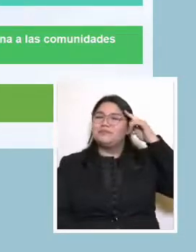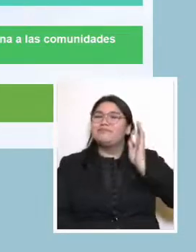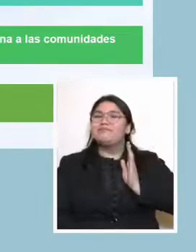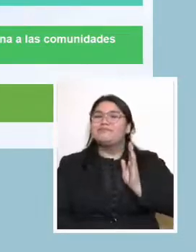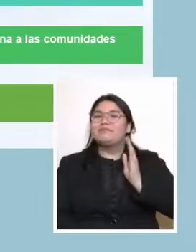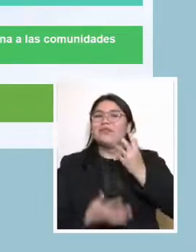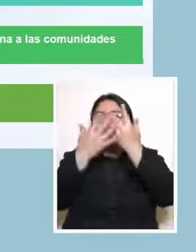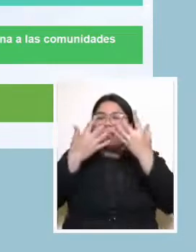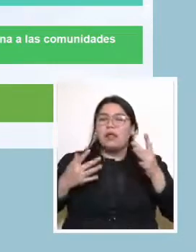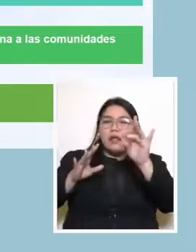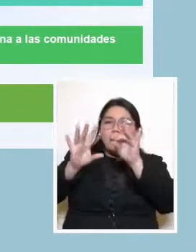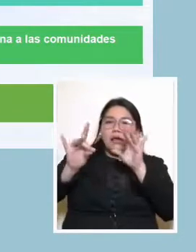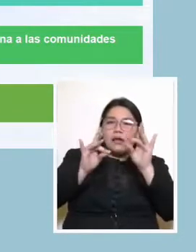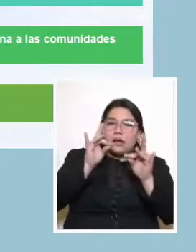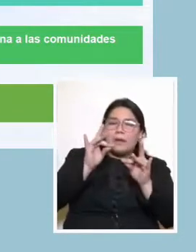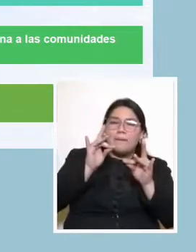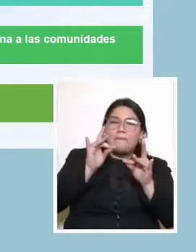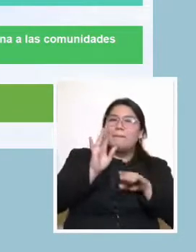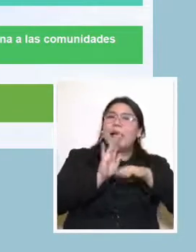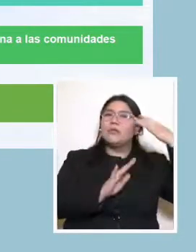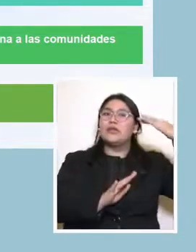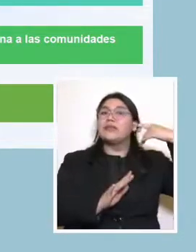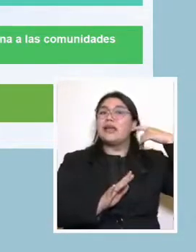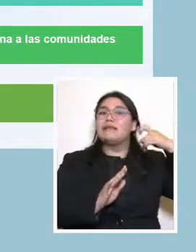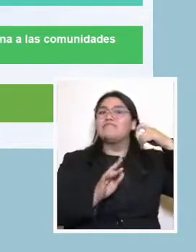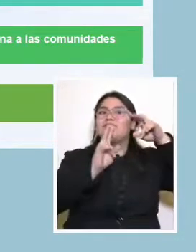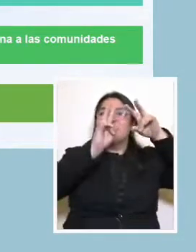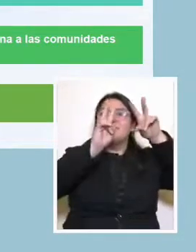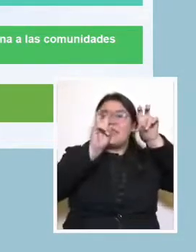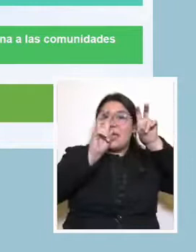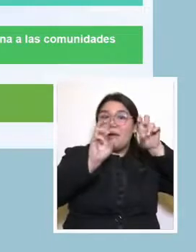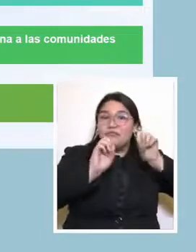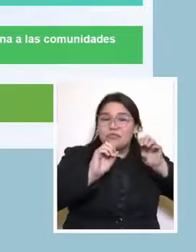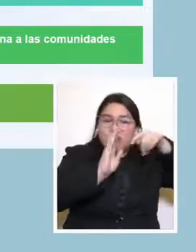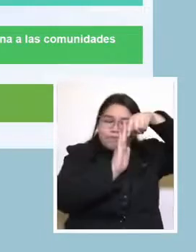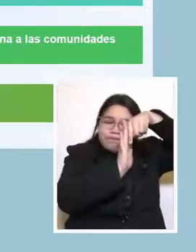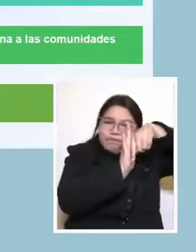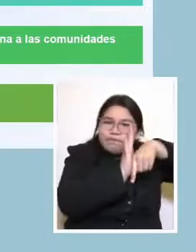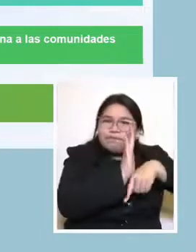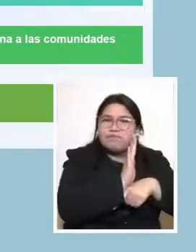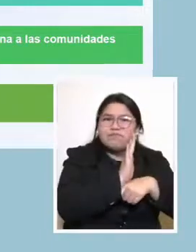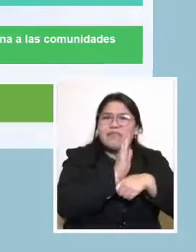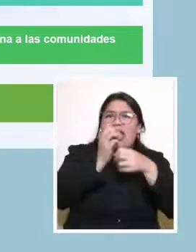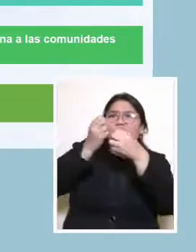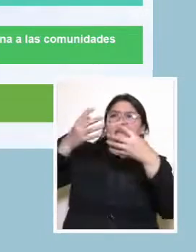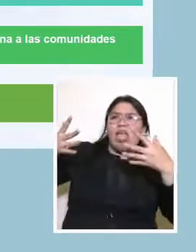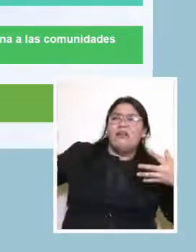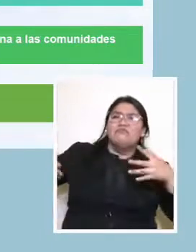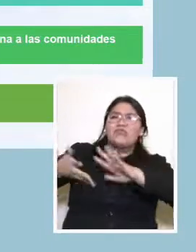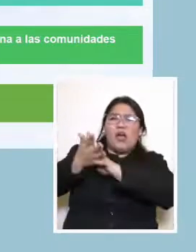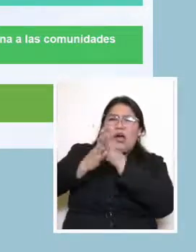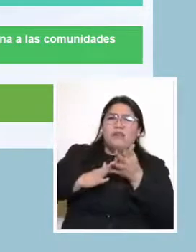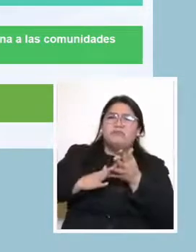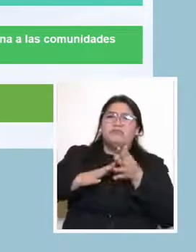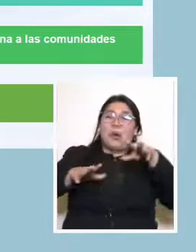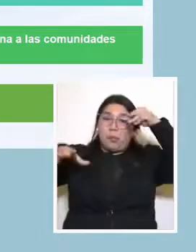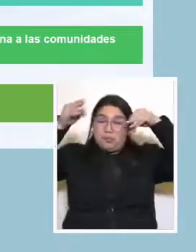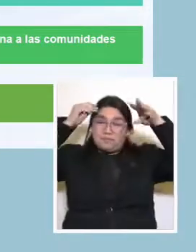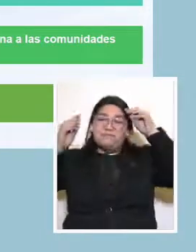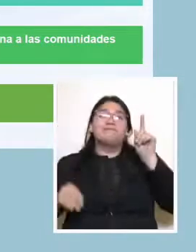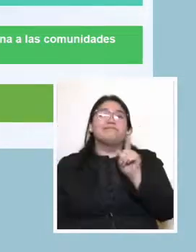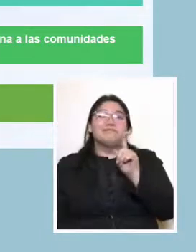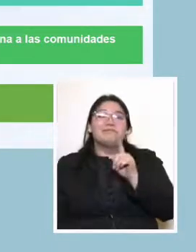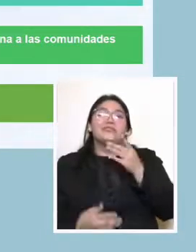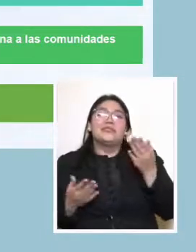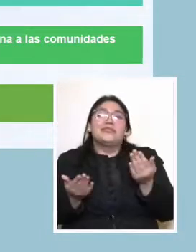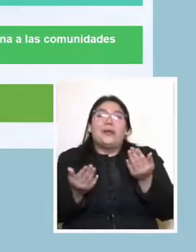privilegiar la profundidad y no la extensión, y probablemente avanzar, ¿no es cierto?, hacia currículum. Un currículum, ¿no es cierto?, que sea efectivamente